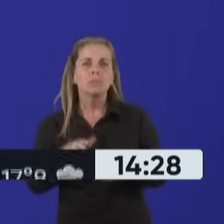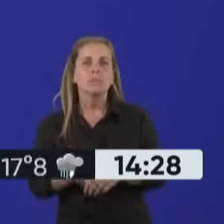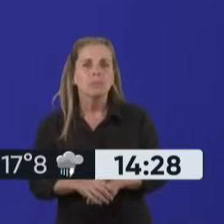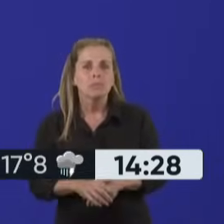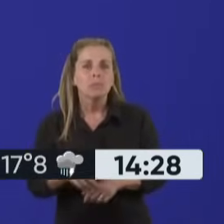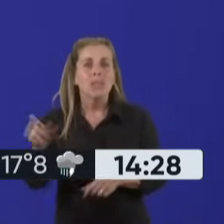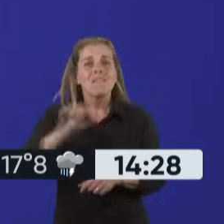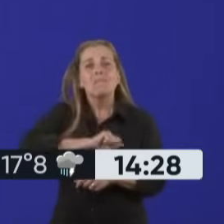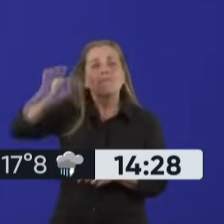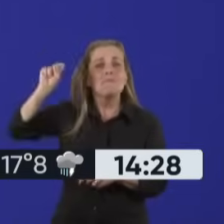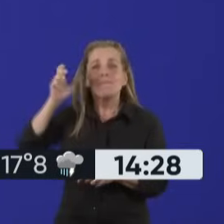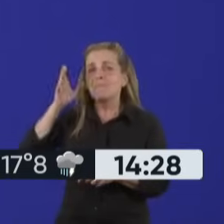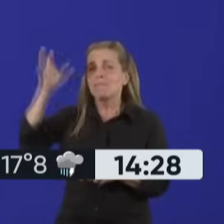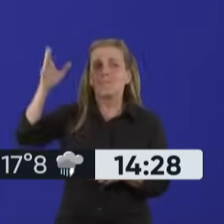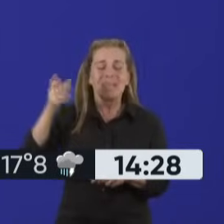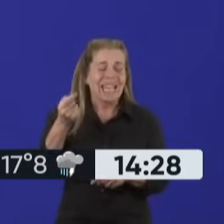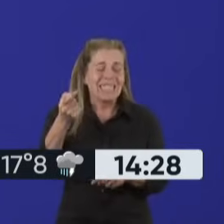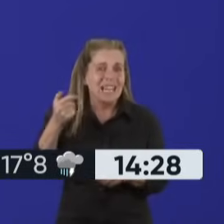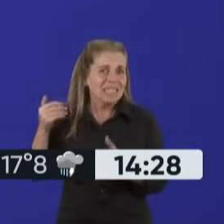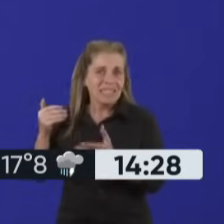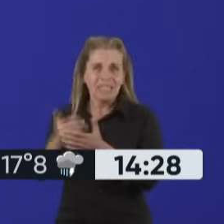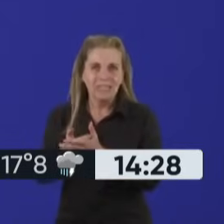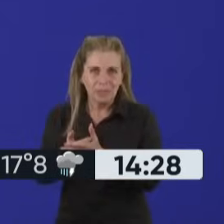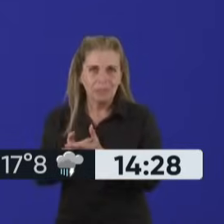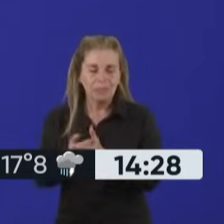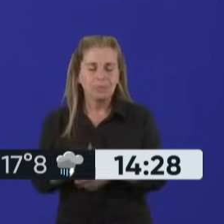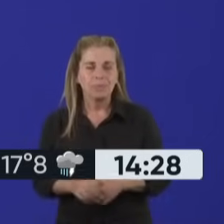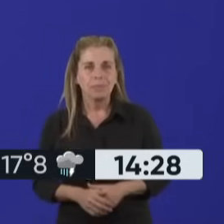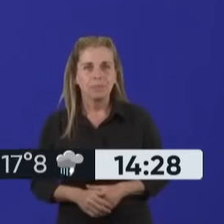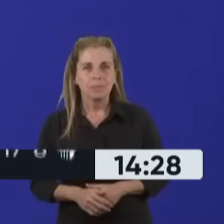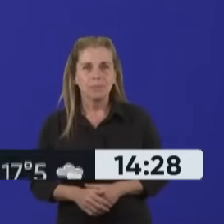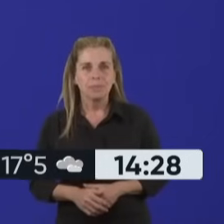la hiperinflación estaba en camino.